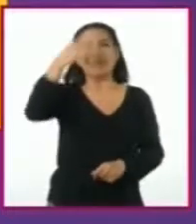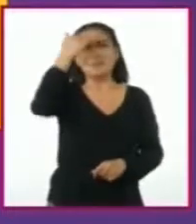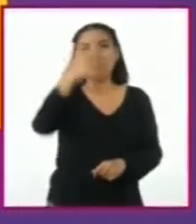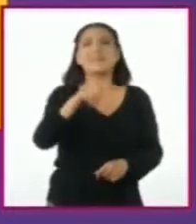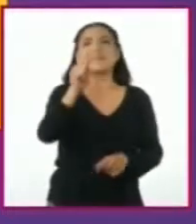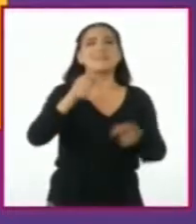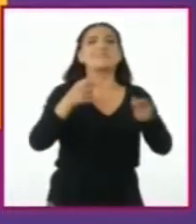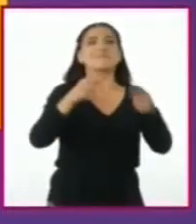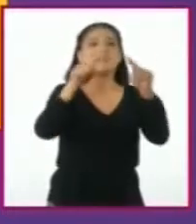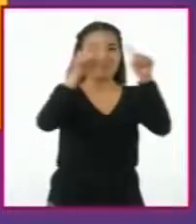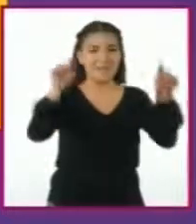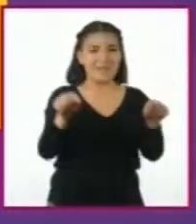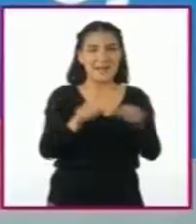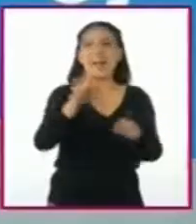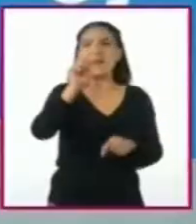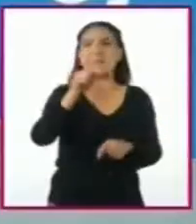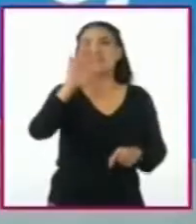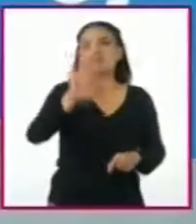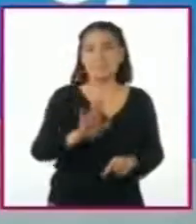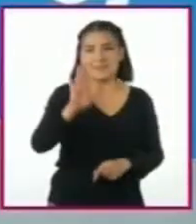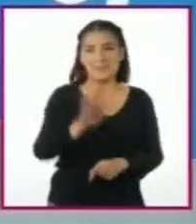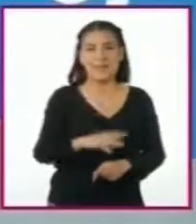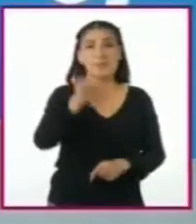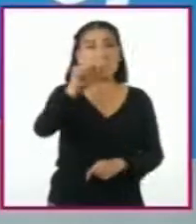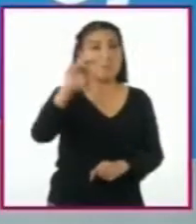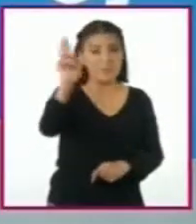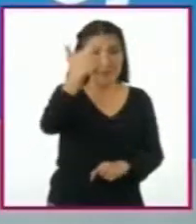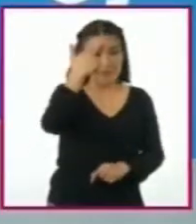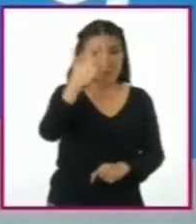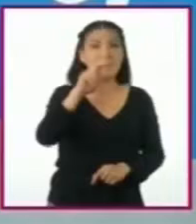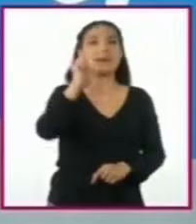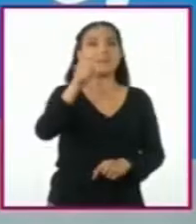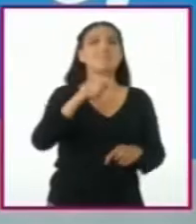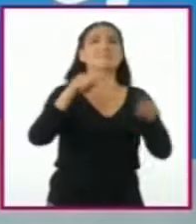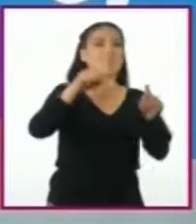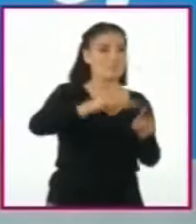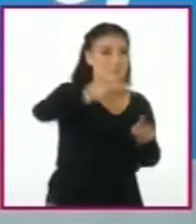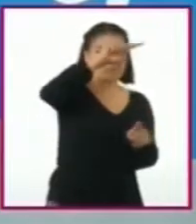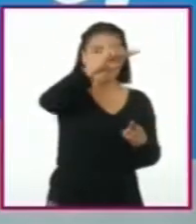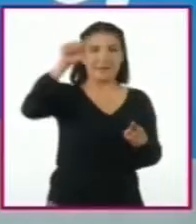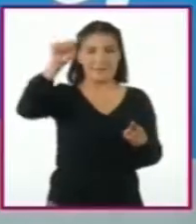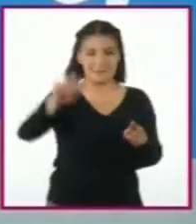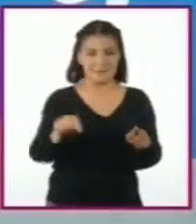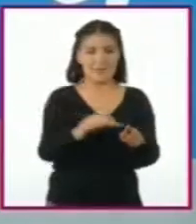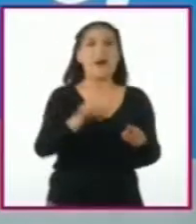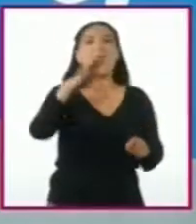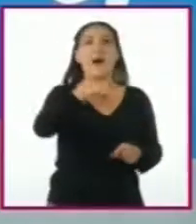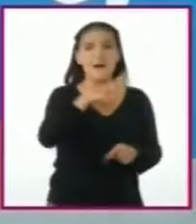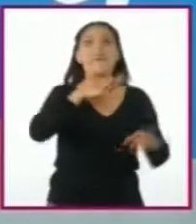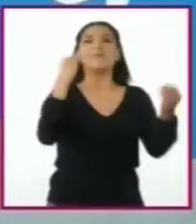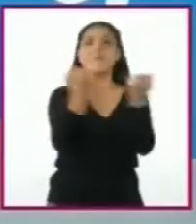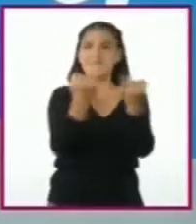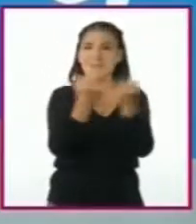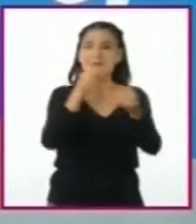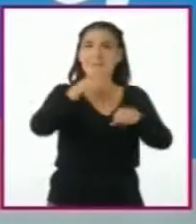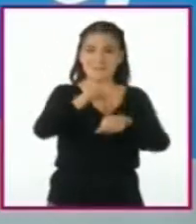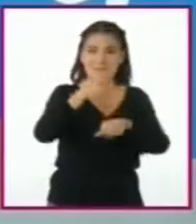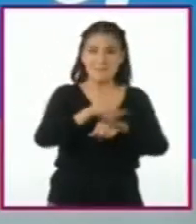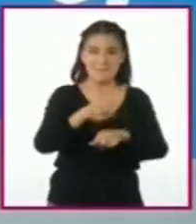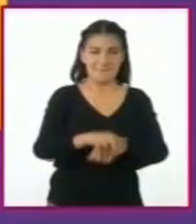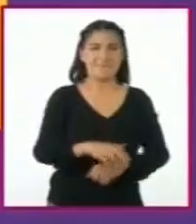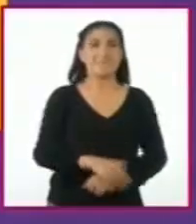son semejantes? Recuerden que los cuadrados tienen lados iguales. Así podemos realizar lo